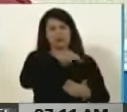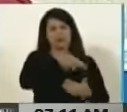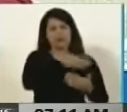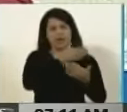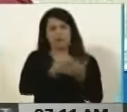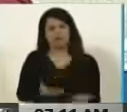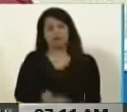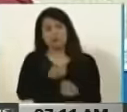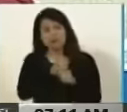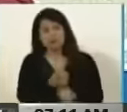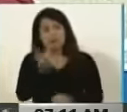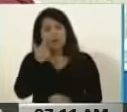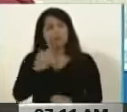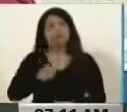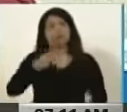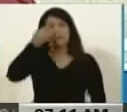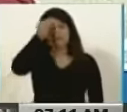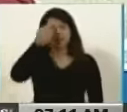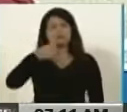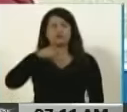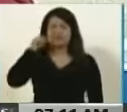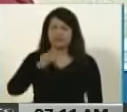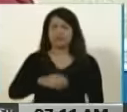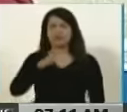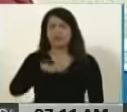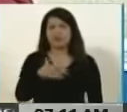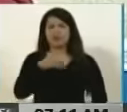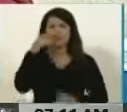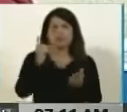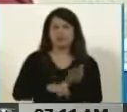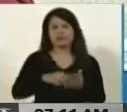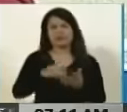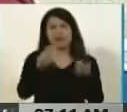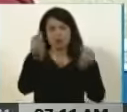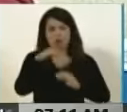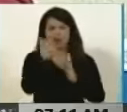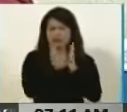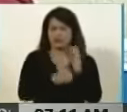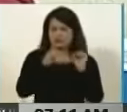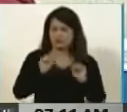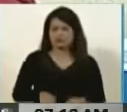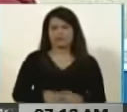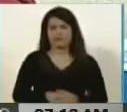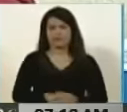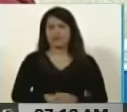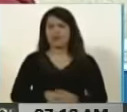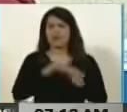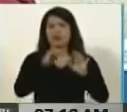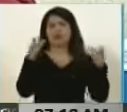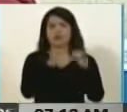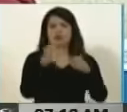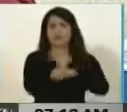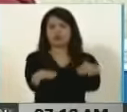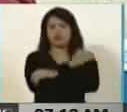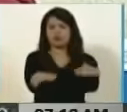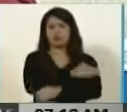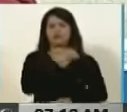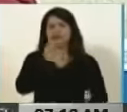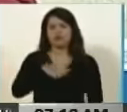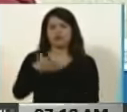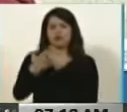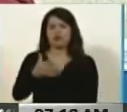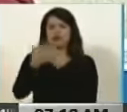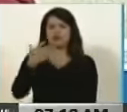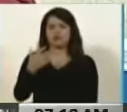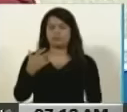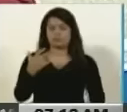soy optimista de que esos acuerdos van a ser cumplidos más temprano que tarde por parte de la oposición política.